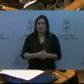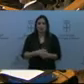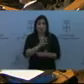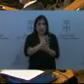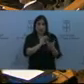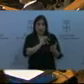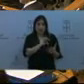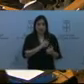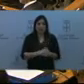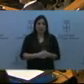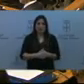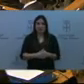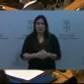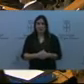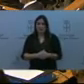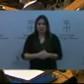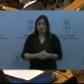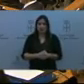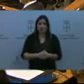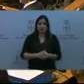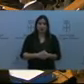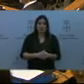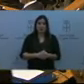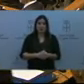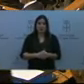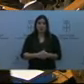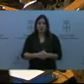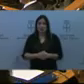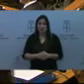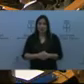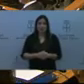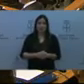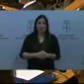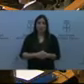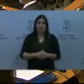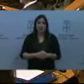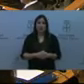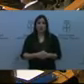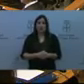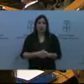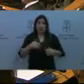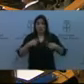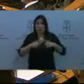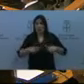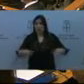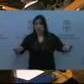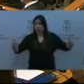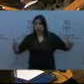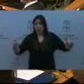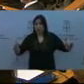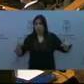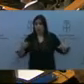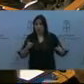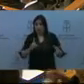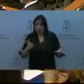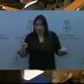no voy a extender mi intervención, que no va a ser larga ni mucho menos, para trasladarles